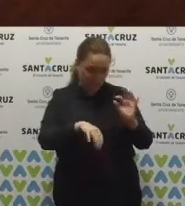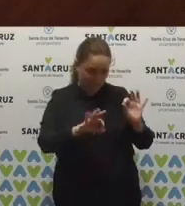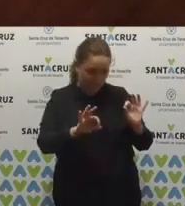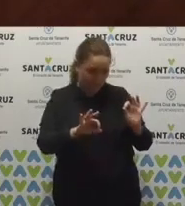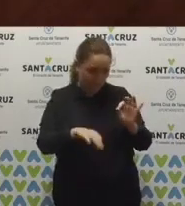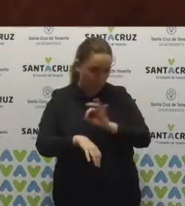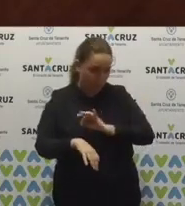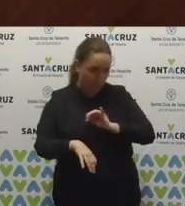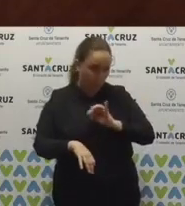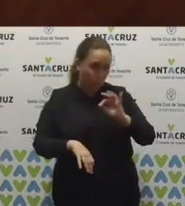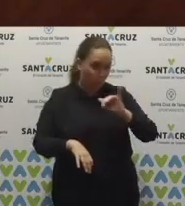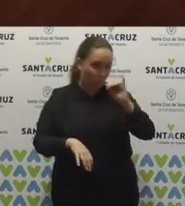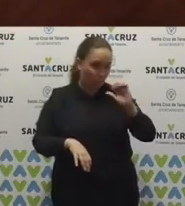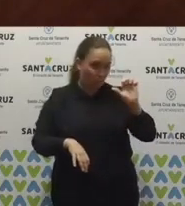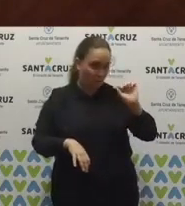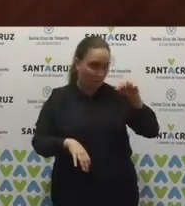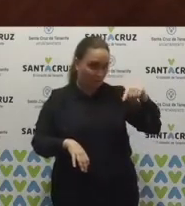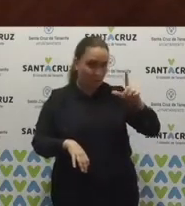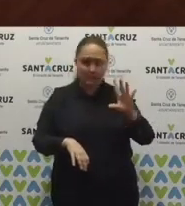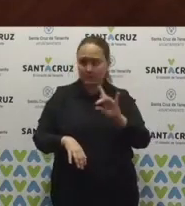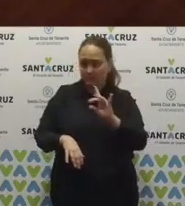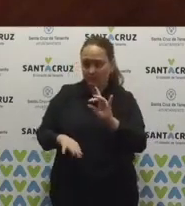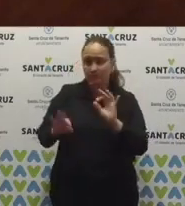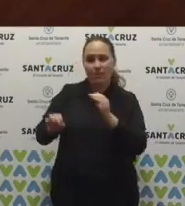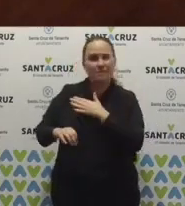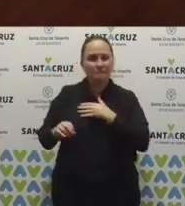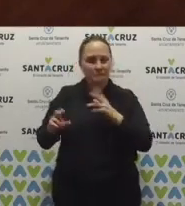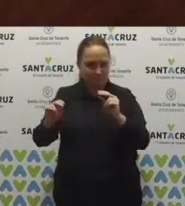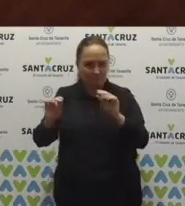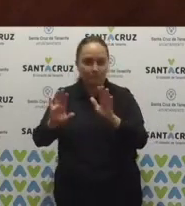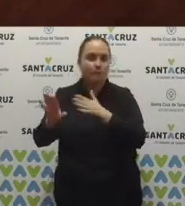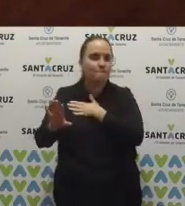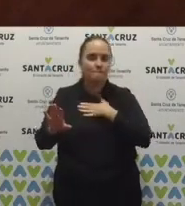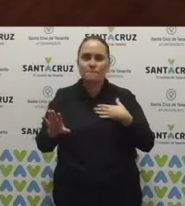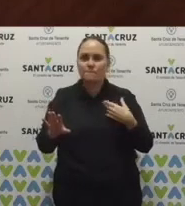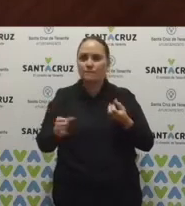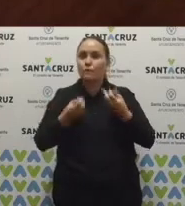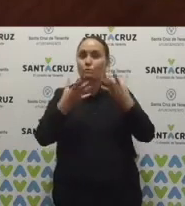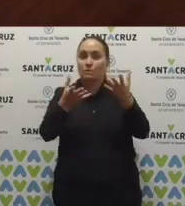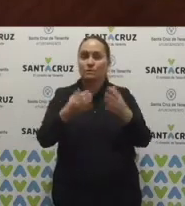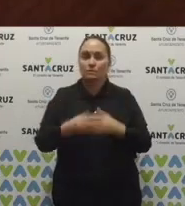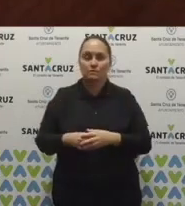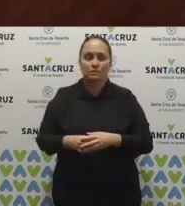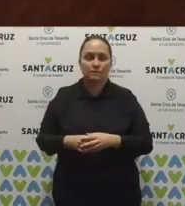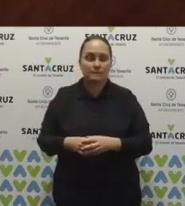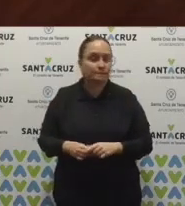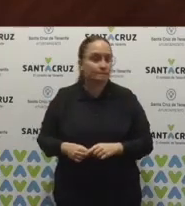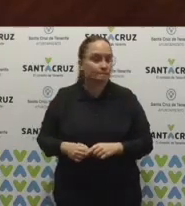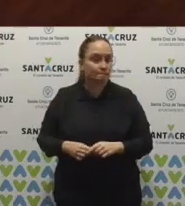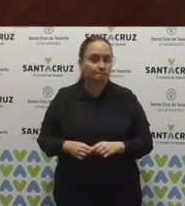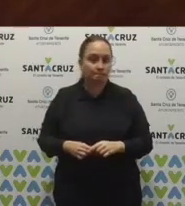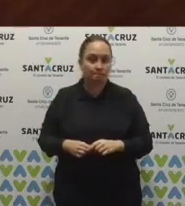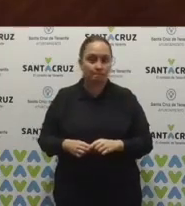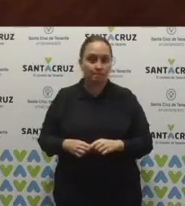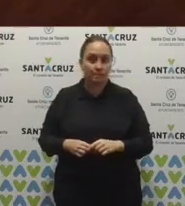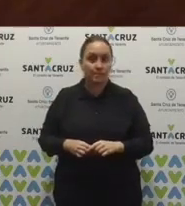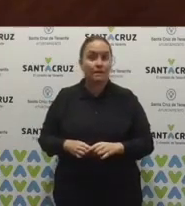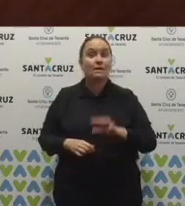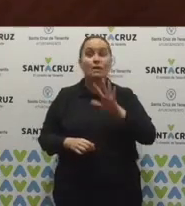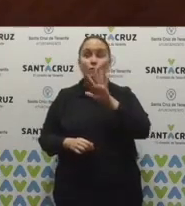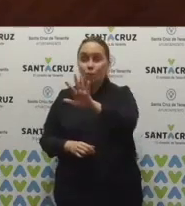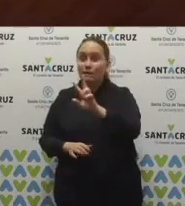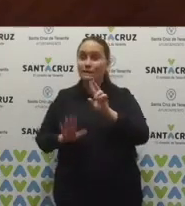término ya pero quiero que se quede con la idea de que se han incorporado el 37 por ciento de sus 56 medidas